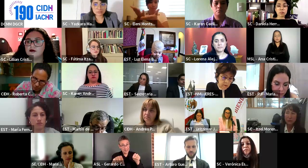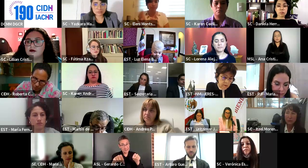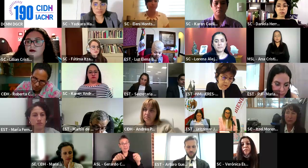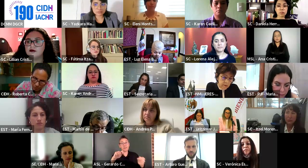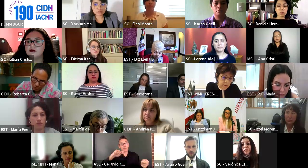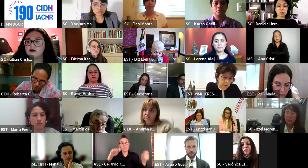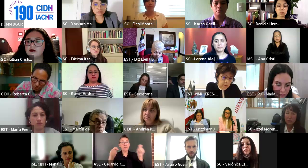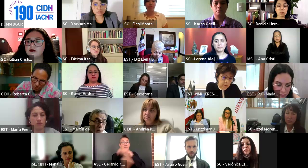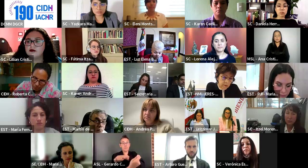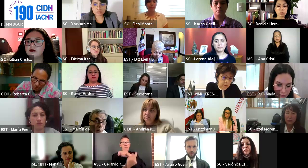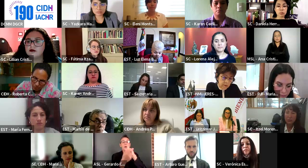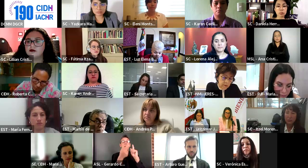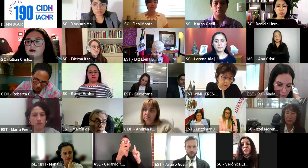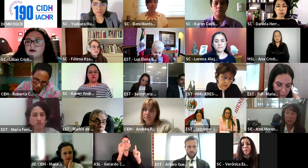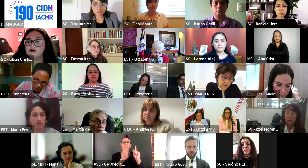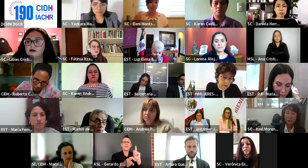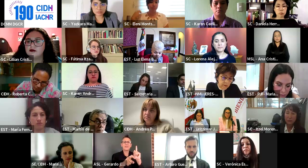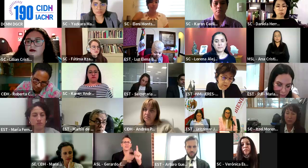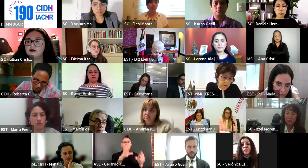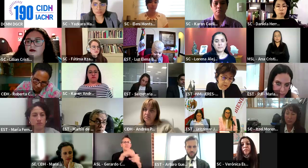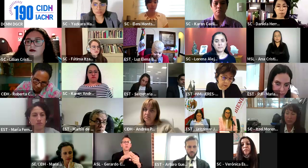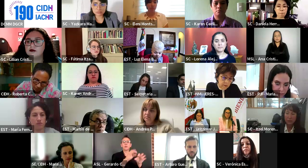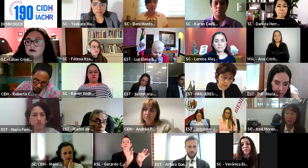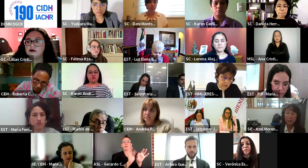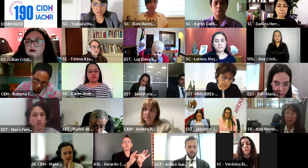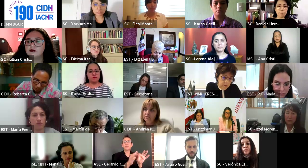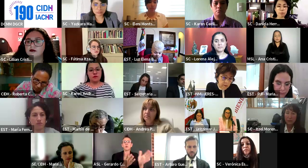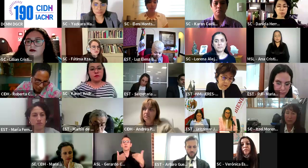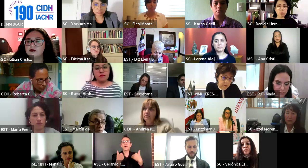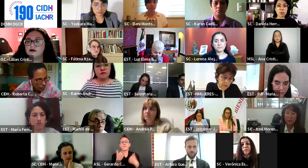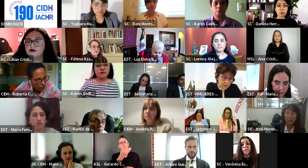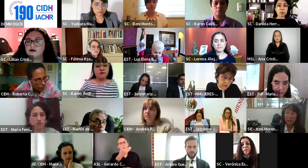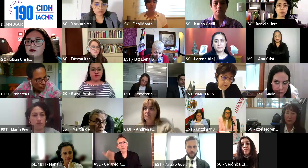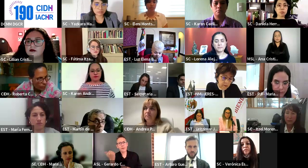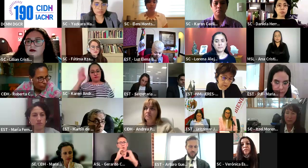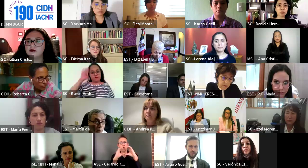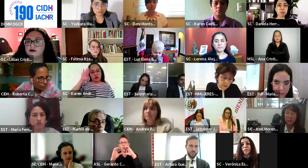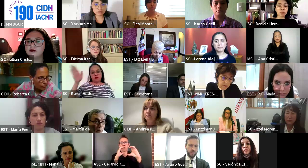de intérprete para poder tener una mejor comunicación.